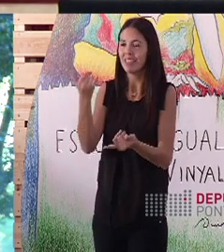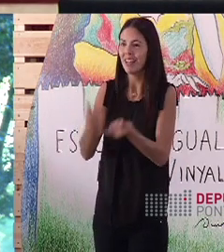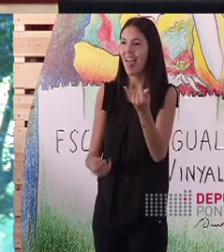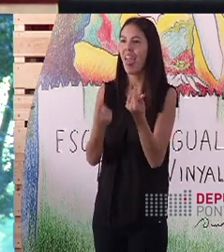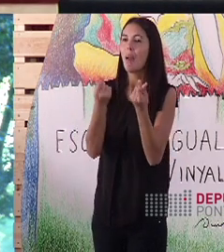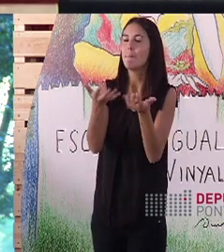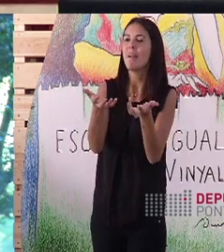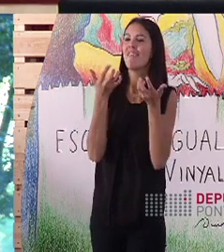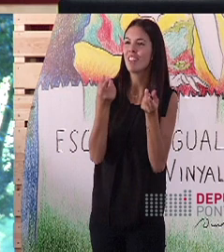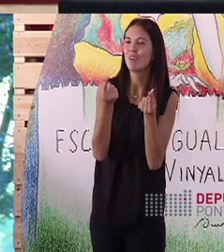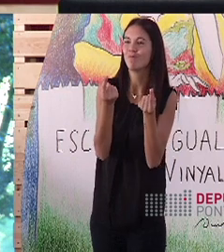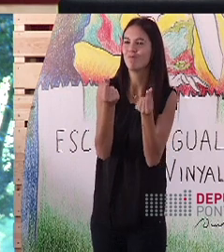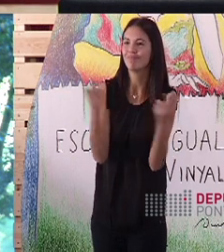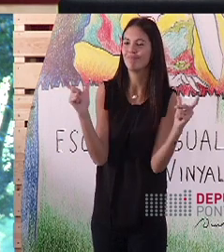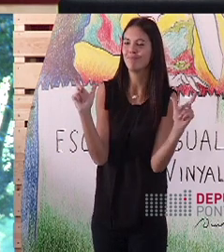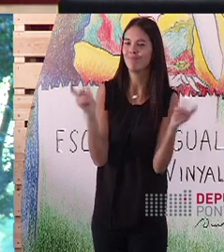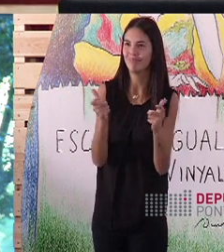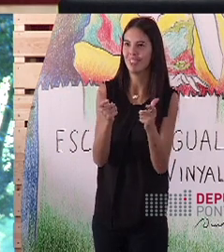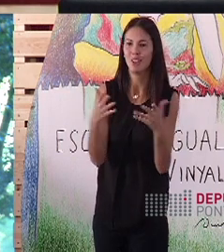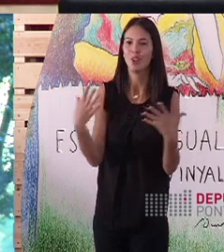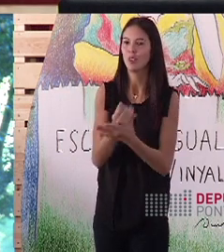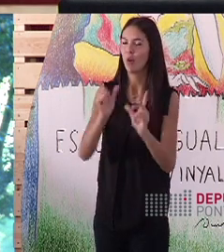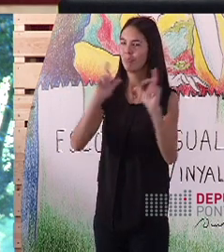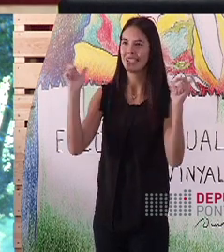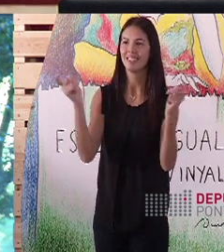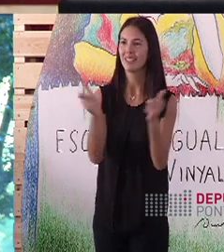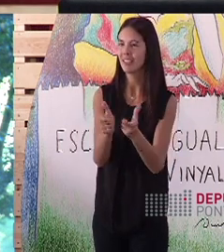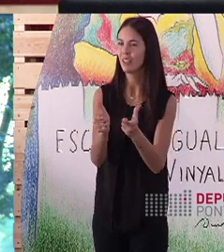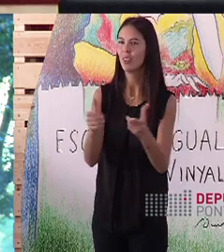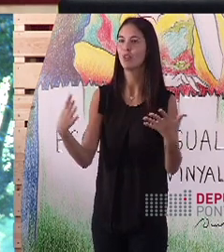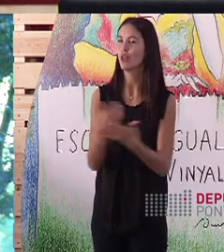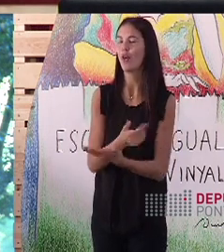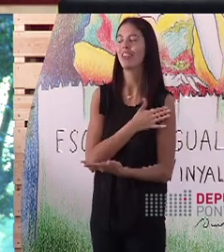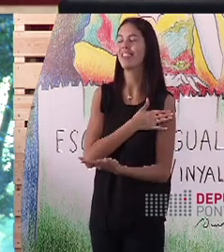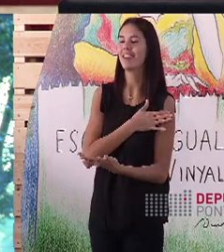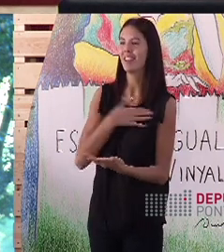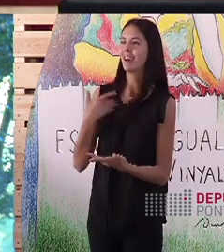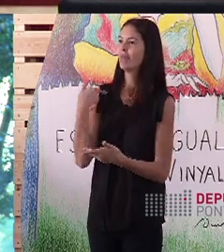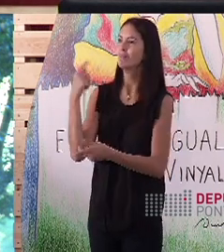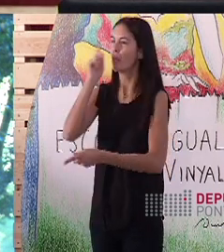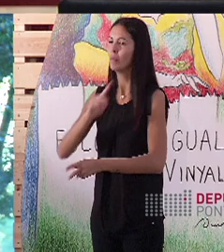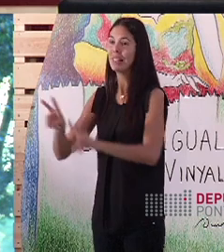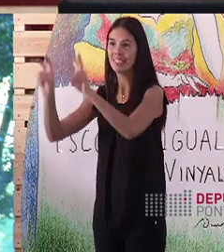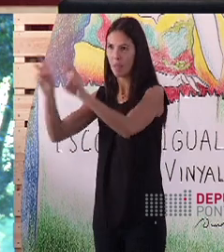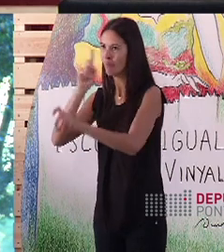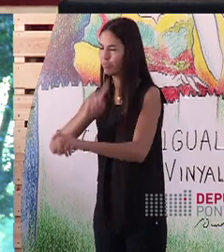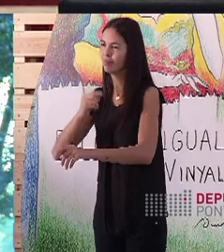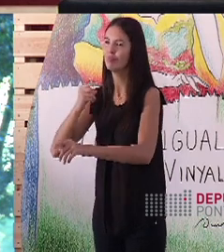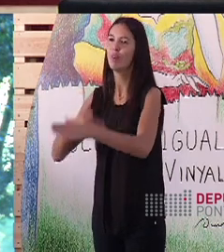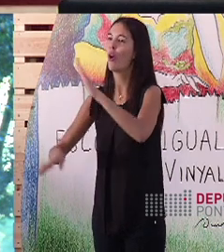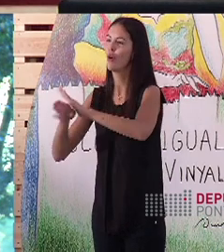reducen los beneficios de todo este sector que está, que quiere que esto, que la prostitución